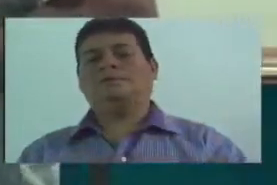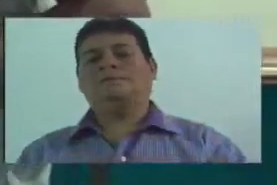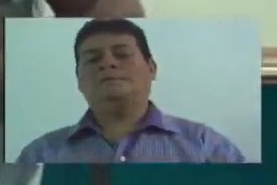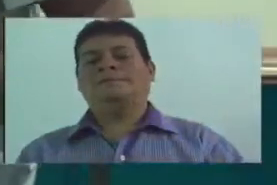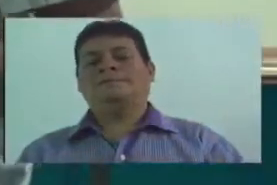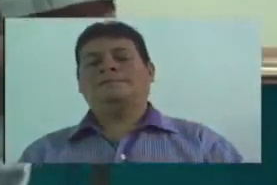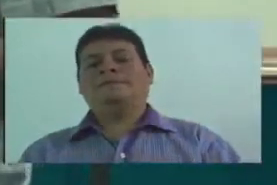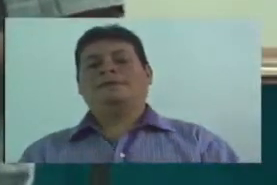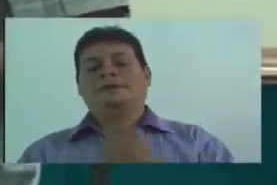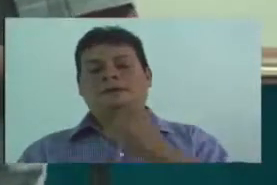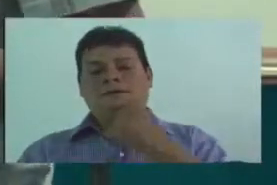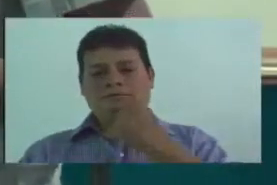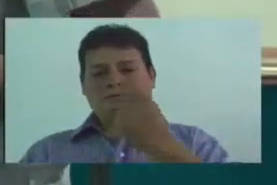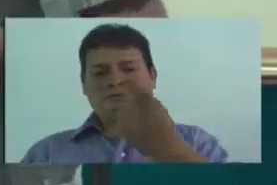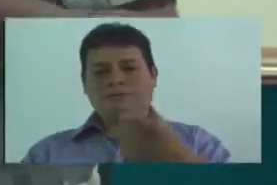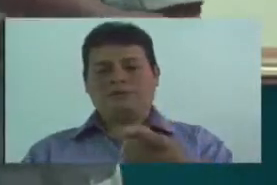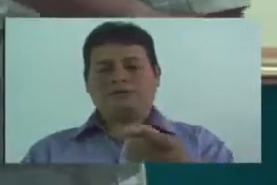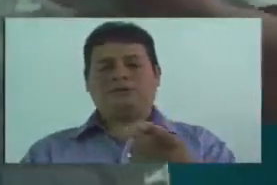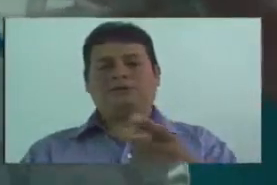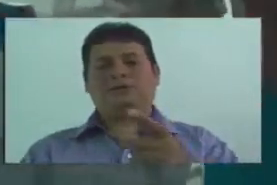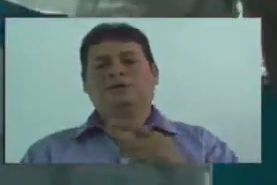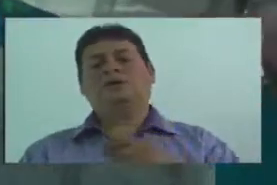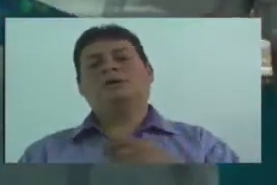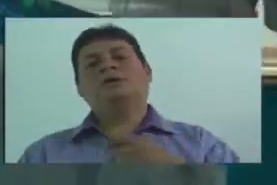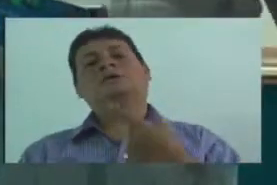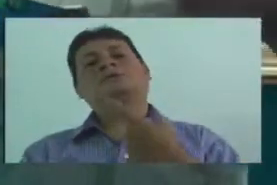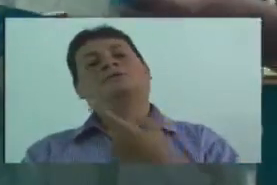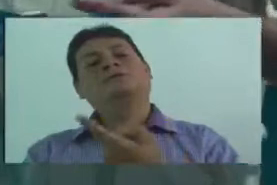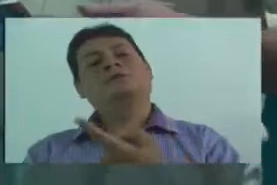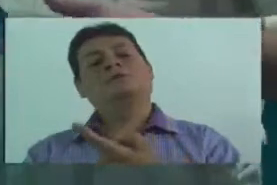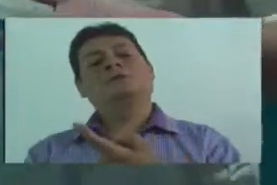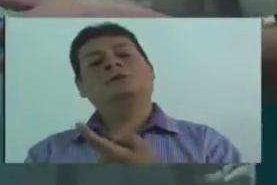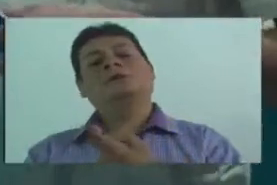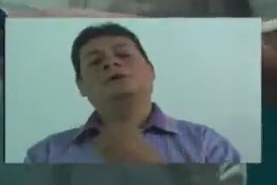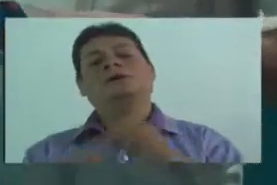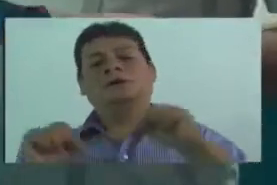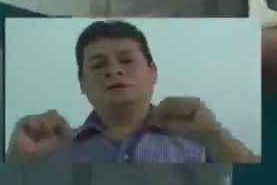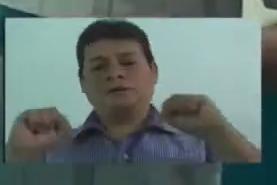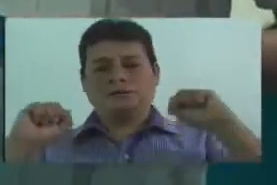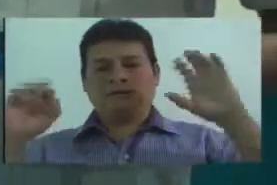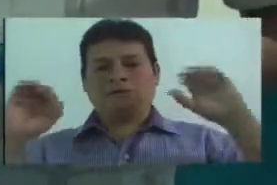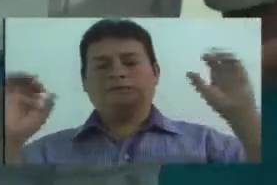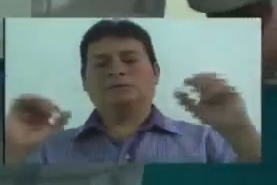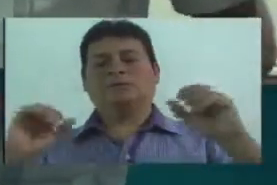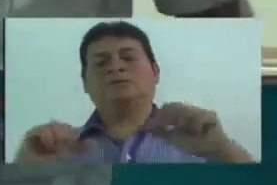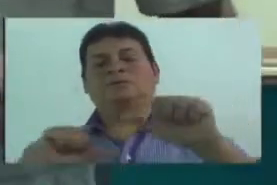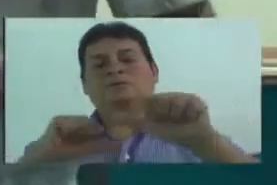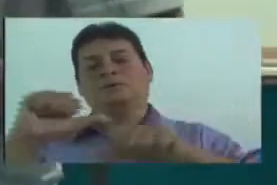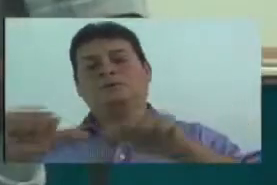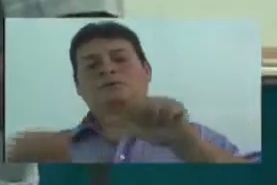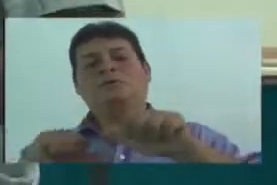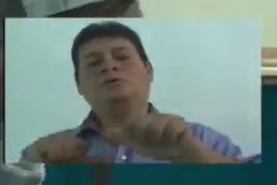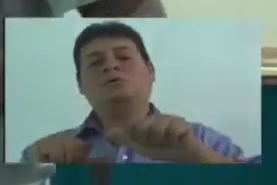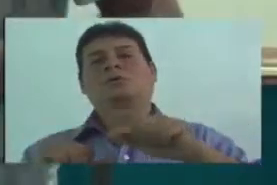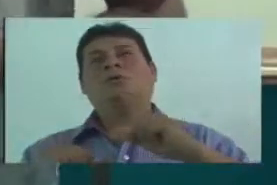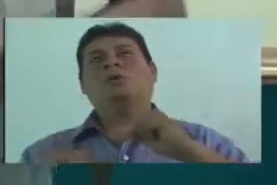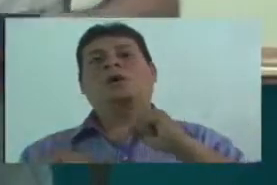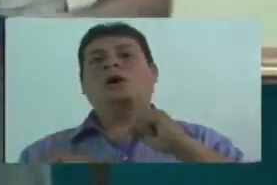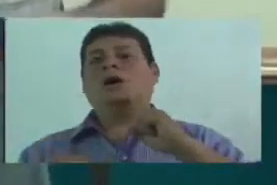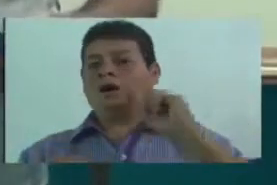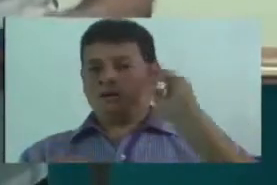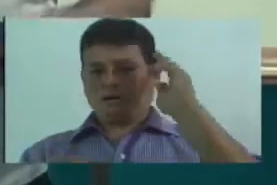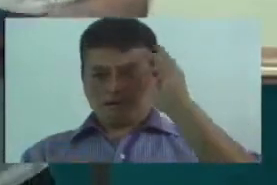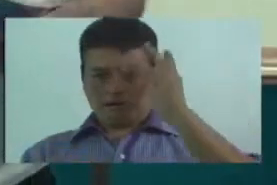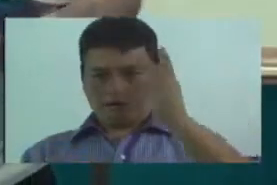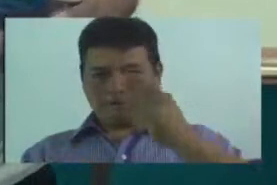se expresa del mismo modo una actitud de sorpresa o alegría que un deseo. Lo que nos dice es que cuando